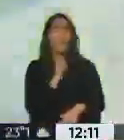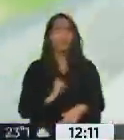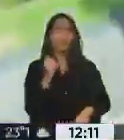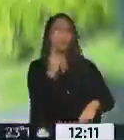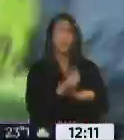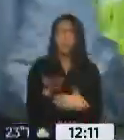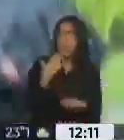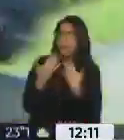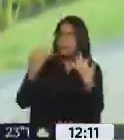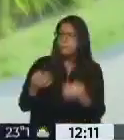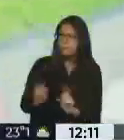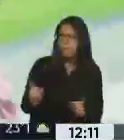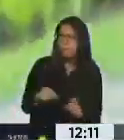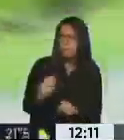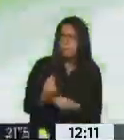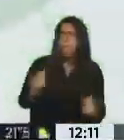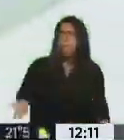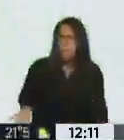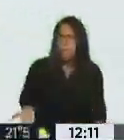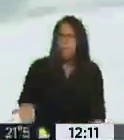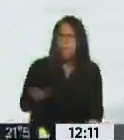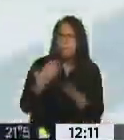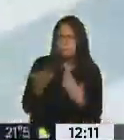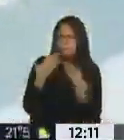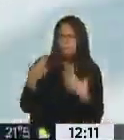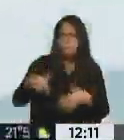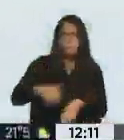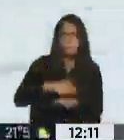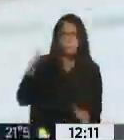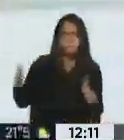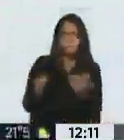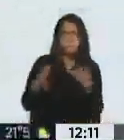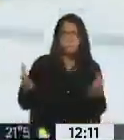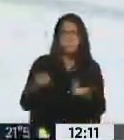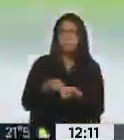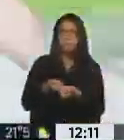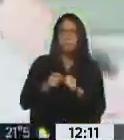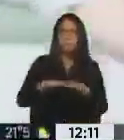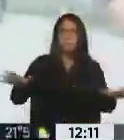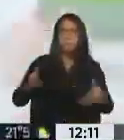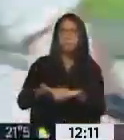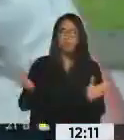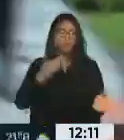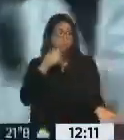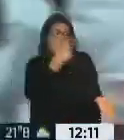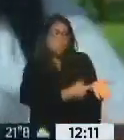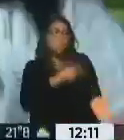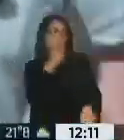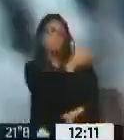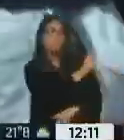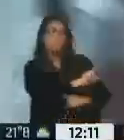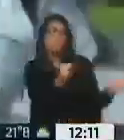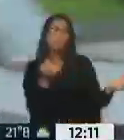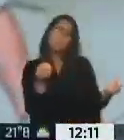podemos hablar, Lilian? No podemos hablar normalmente, estamos en democracia, somos un medio público. Y puedo decidir no contestarte,